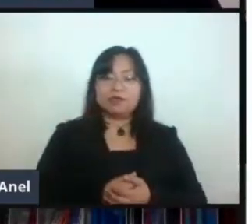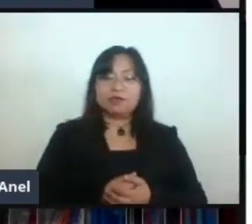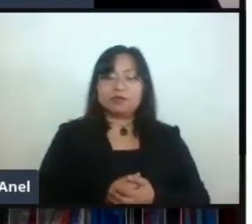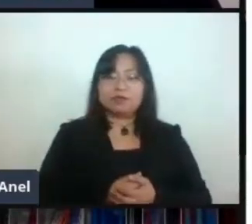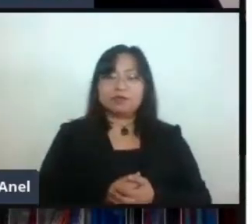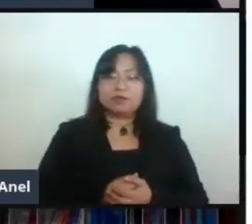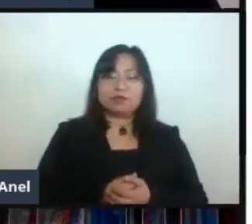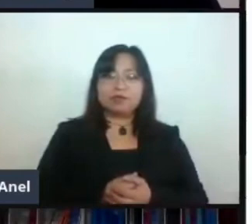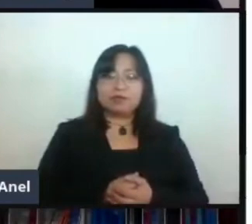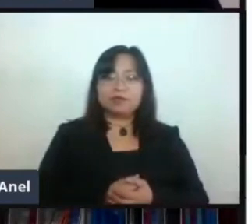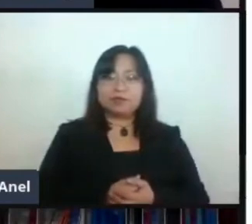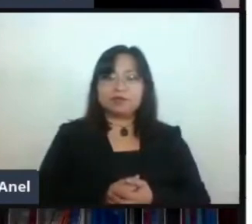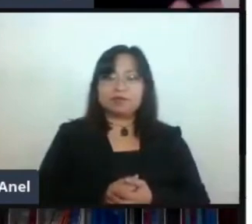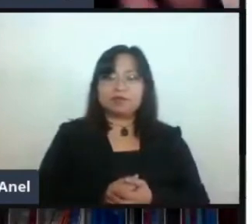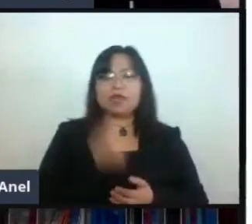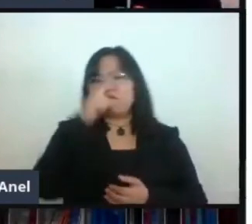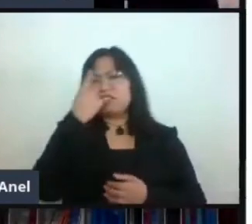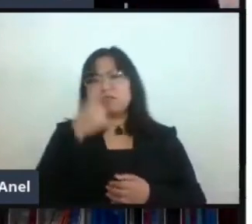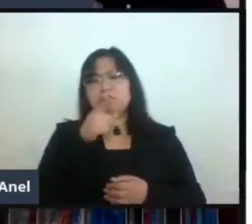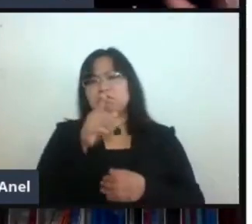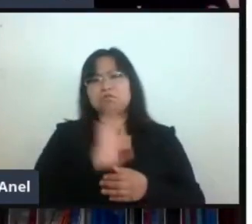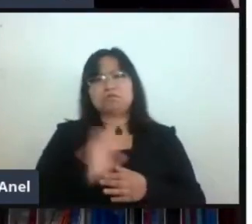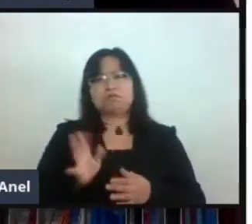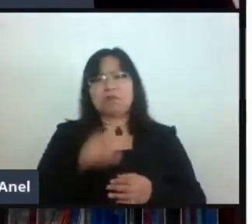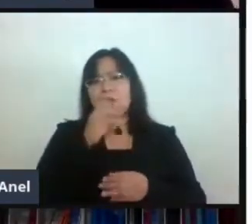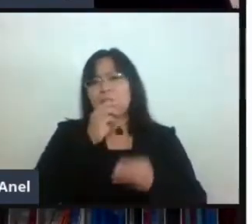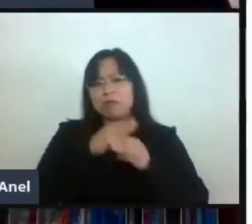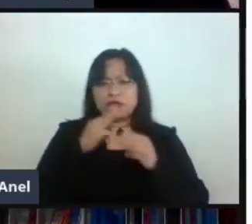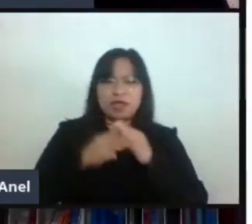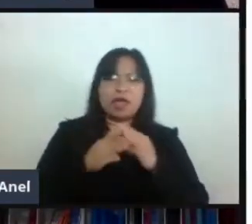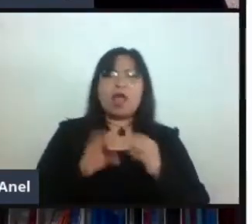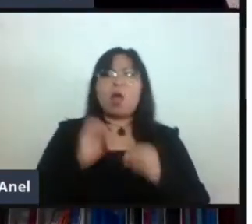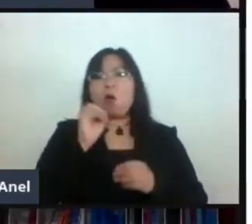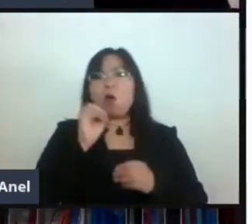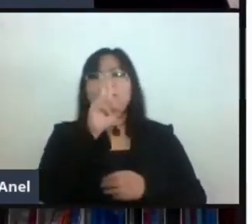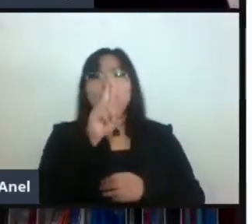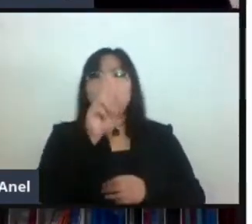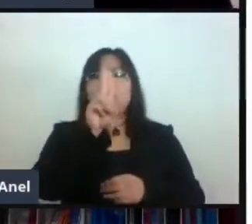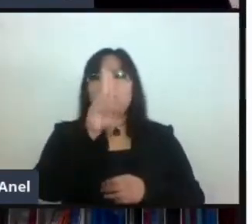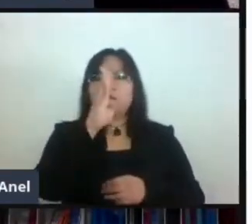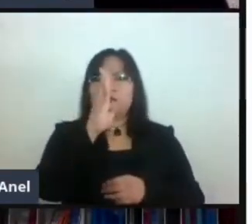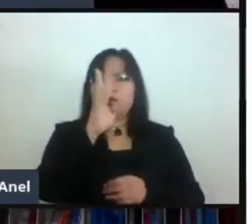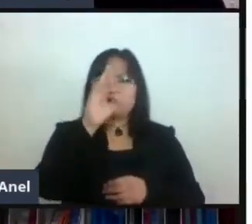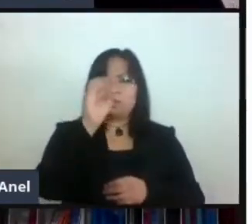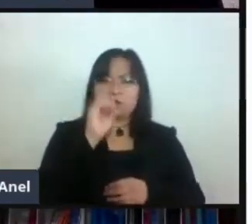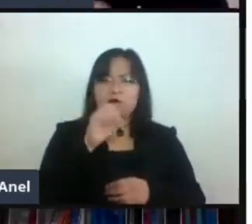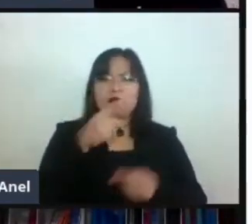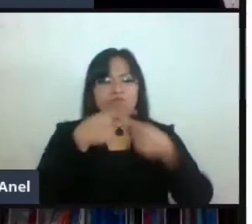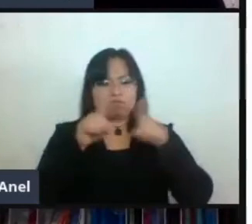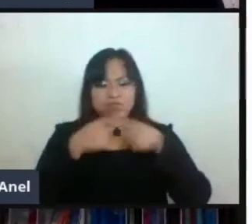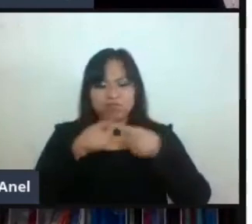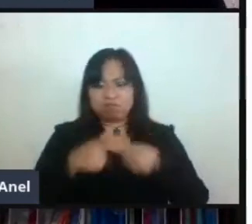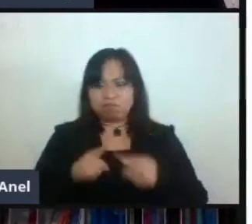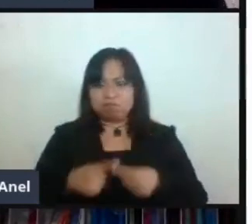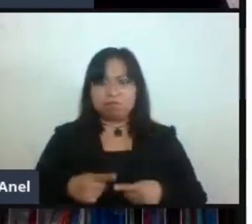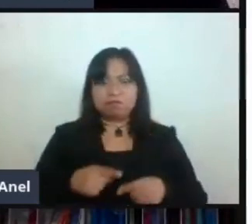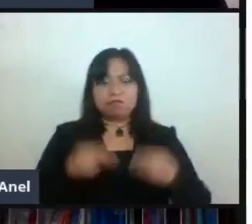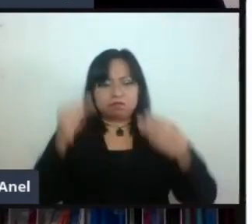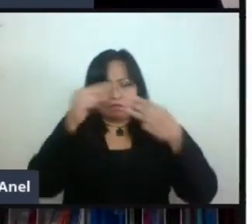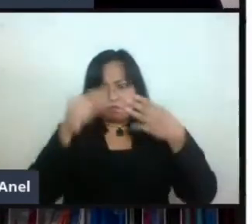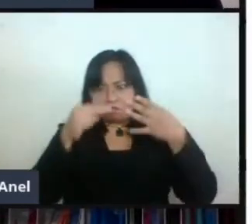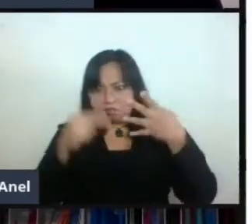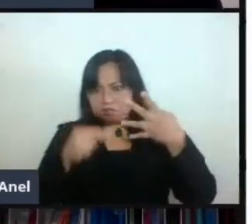por rubro, ¿sí? Claro. Entonces, la evaluación se vuelve más diversificada, ¿no? Claro. Sí, los va segmentando,